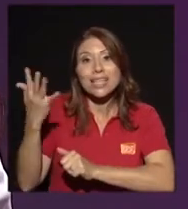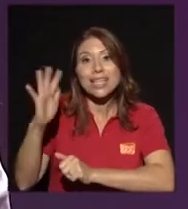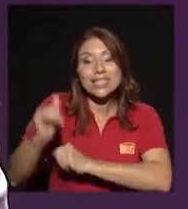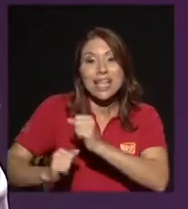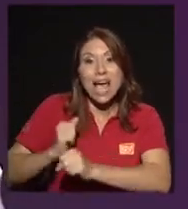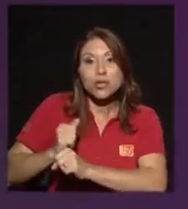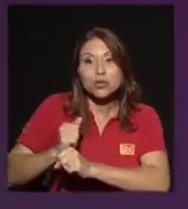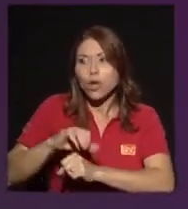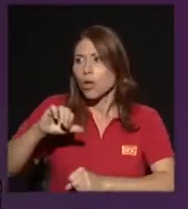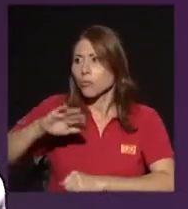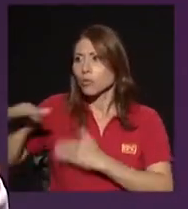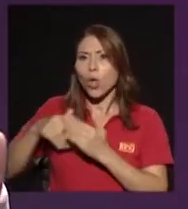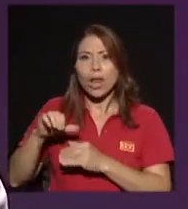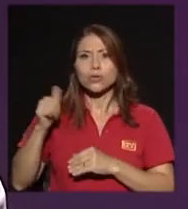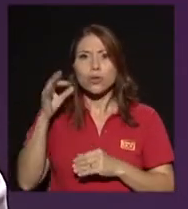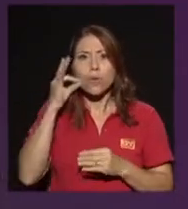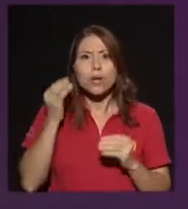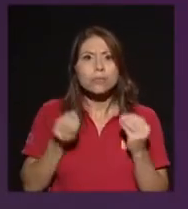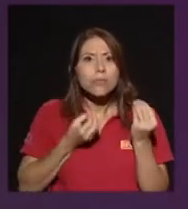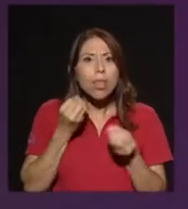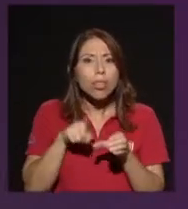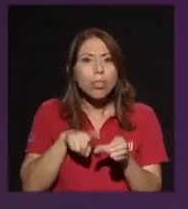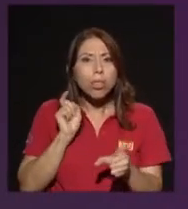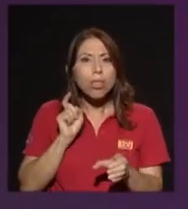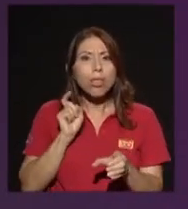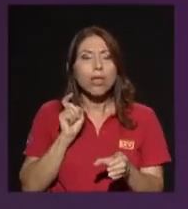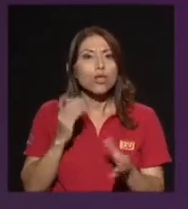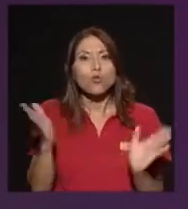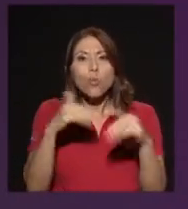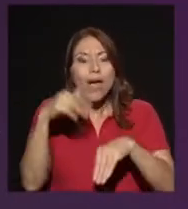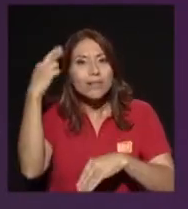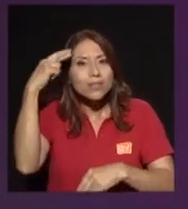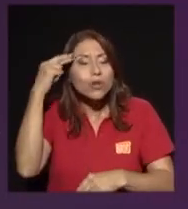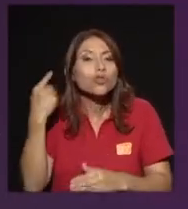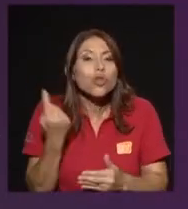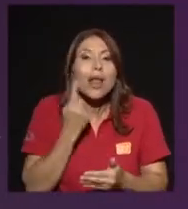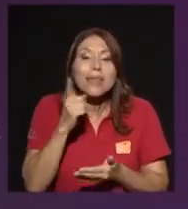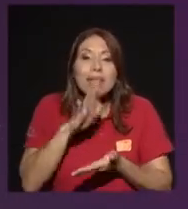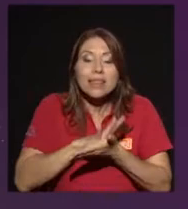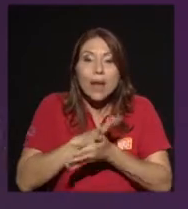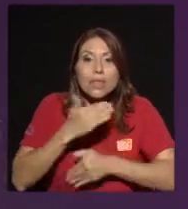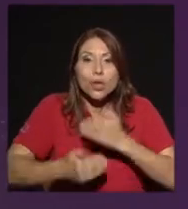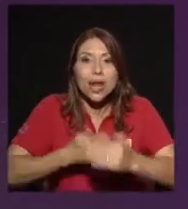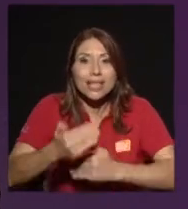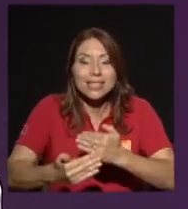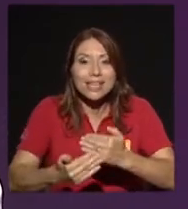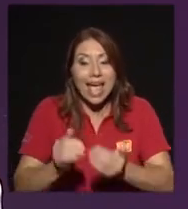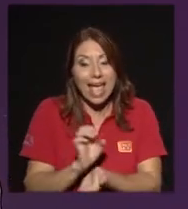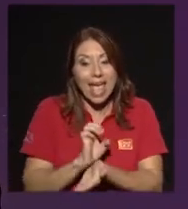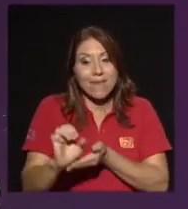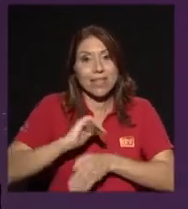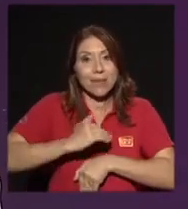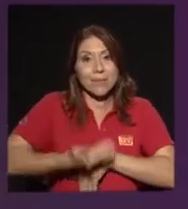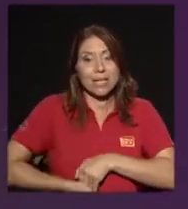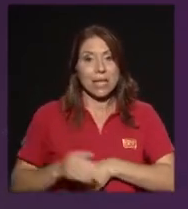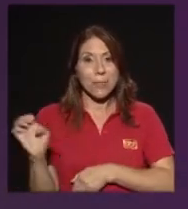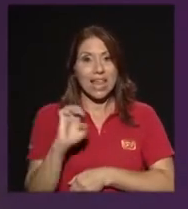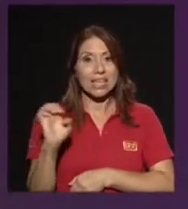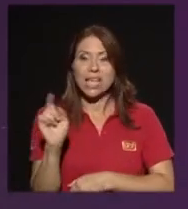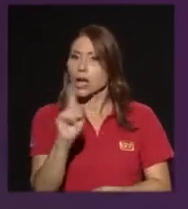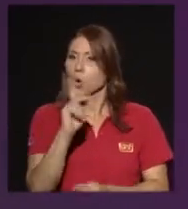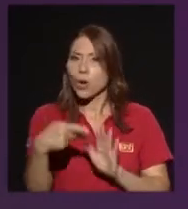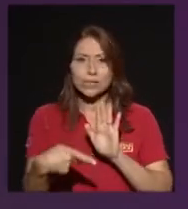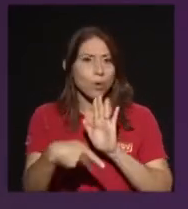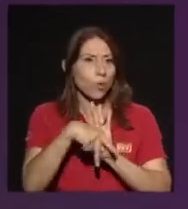fuera, ¿verdad? Y sin ninguna razón, una mera tramitología. La anticoncepción de emergencia no es prohibida. Todo